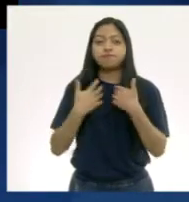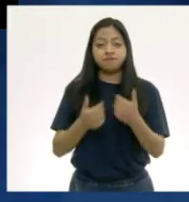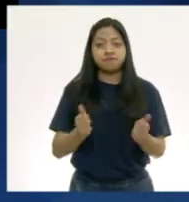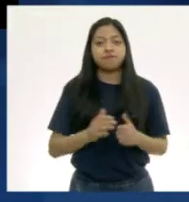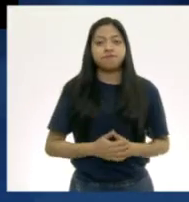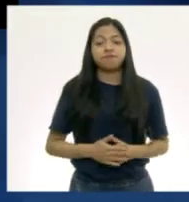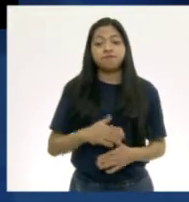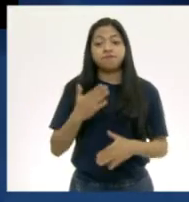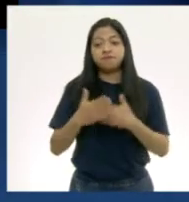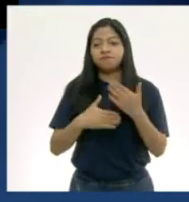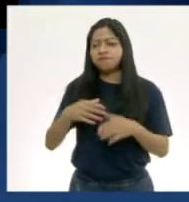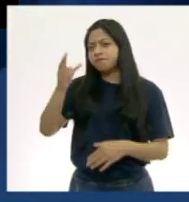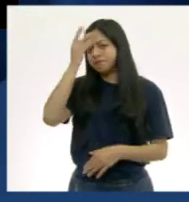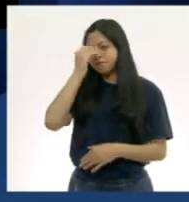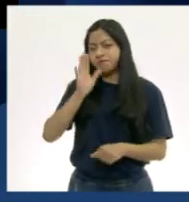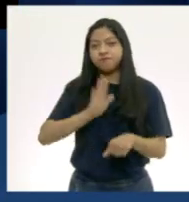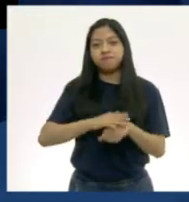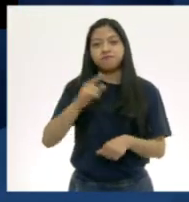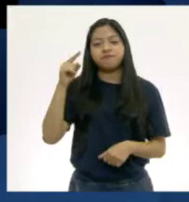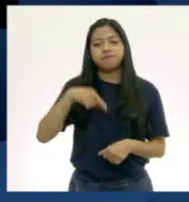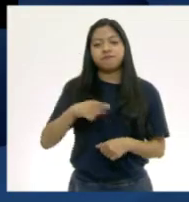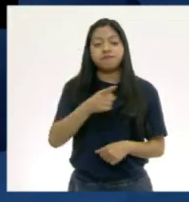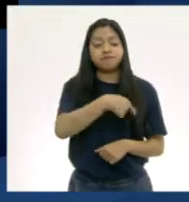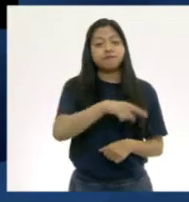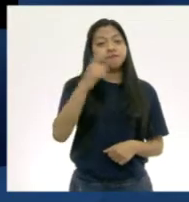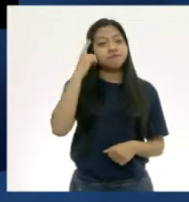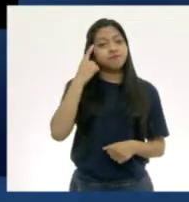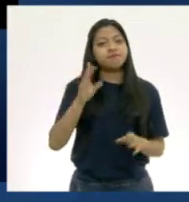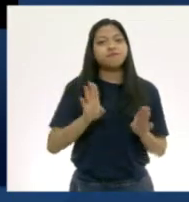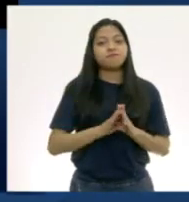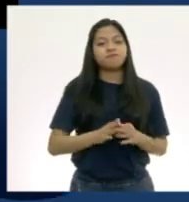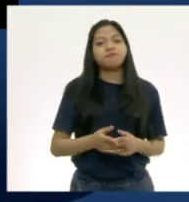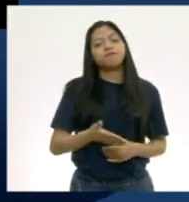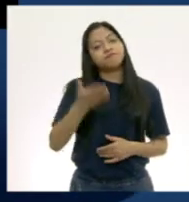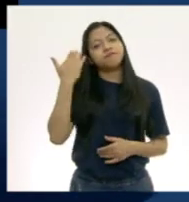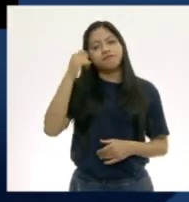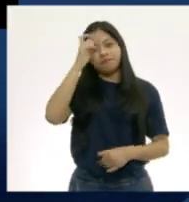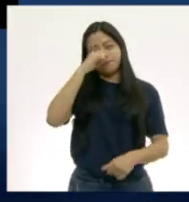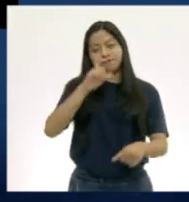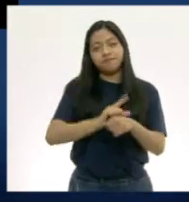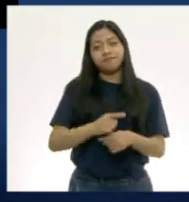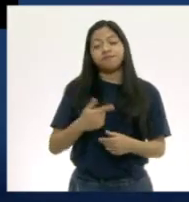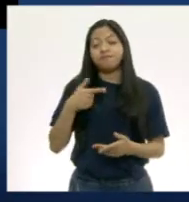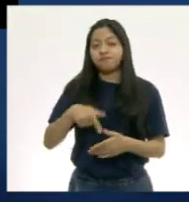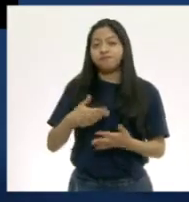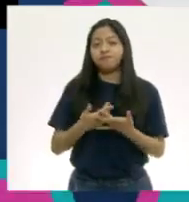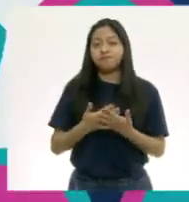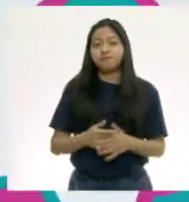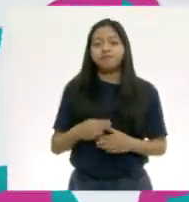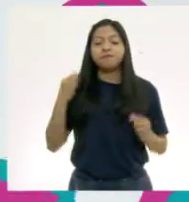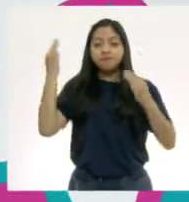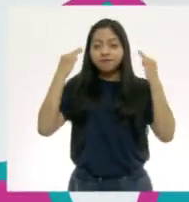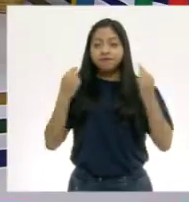de entender un poco más acerca de la mentalidad de esta milenaria cultura. Los esperamos aquí en el Museo Nacional de las Culturas.